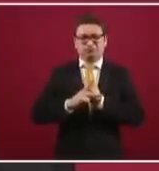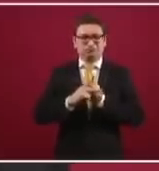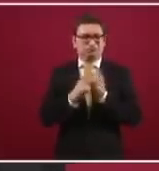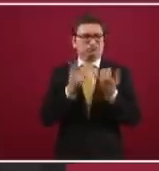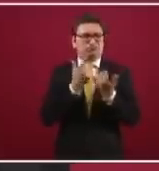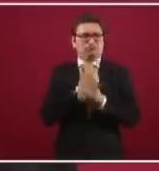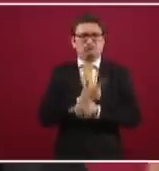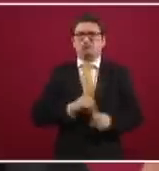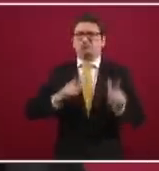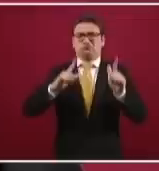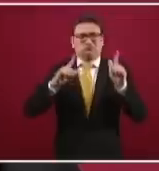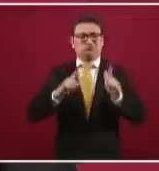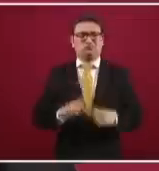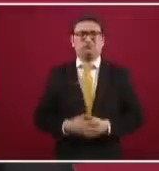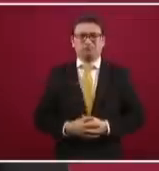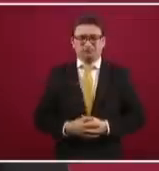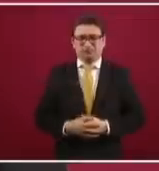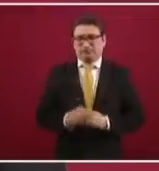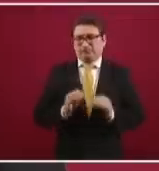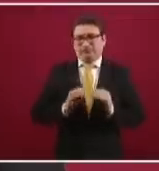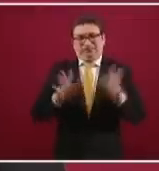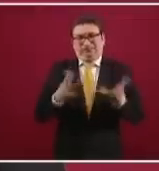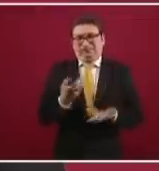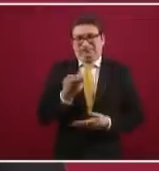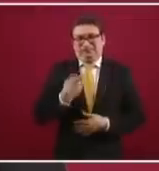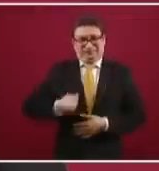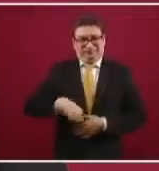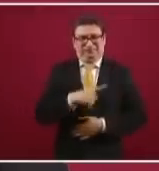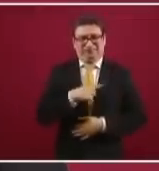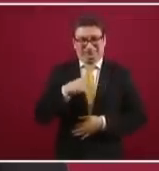Entonces, ¿cómo no lo vamos a celebrar?